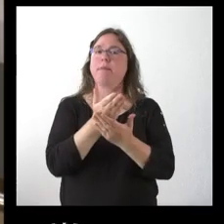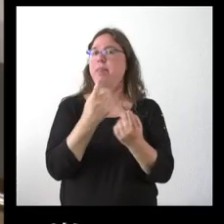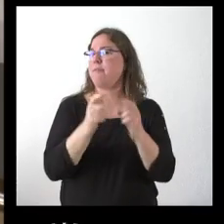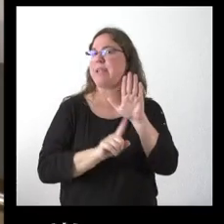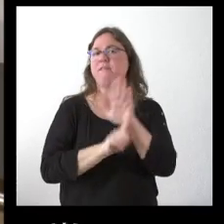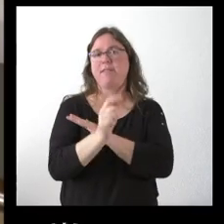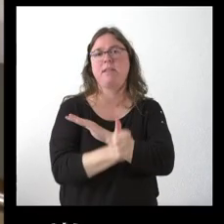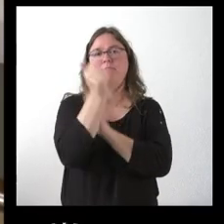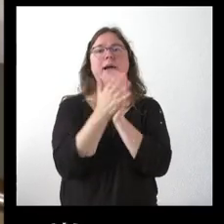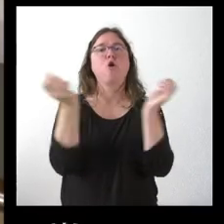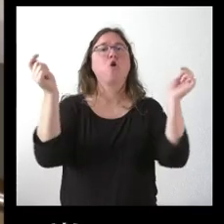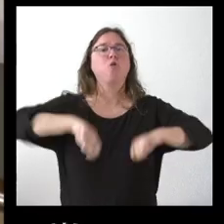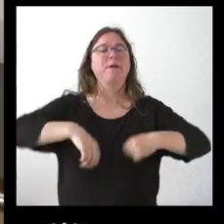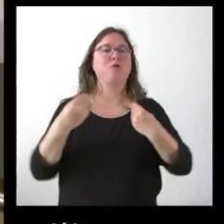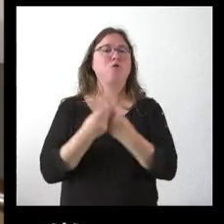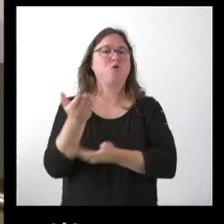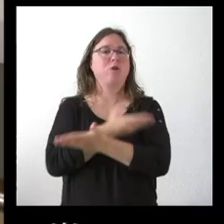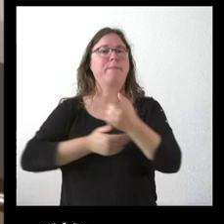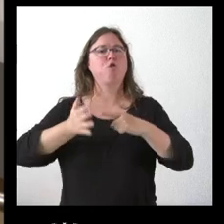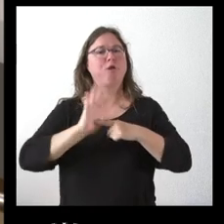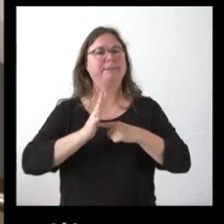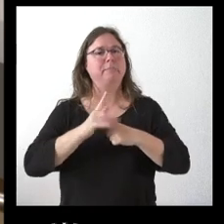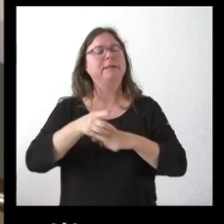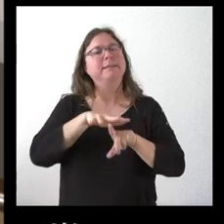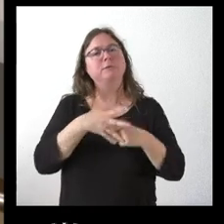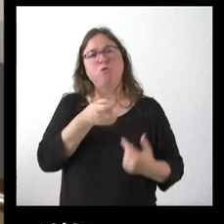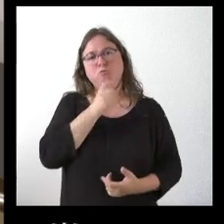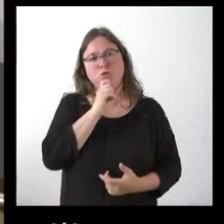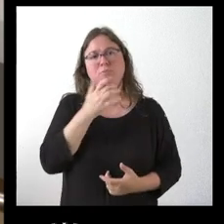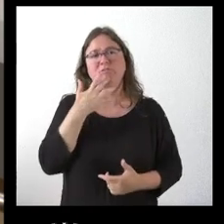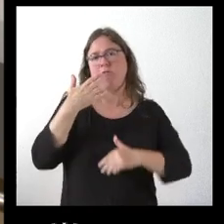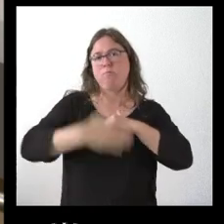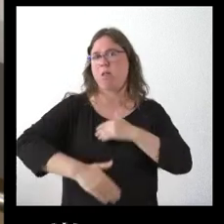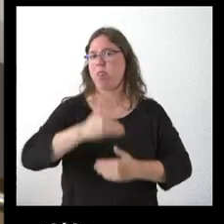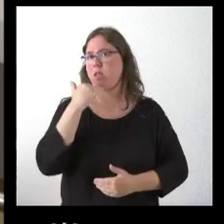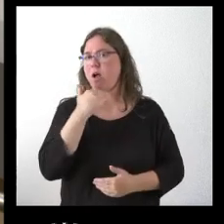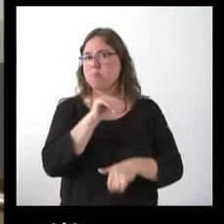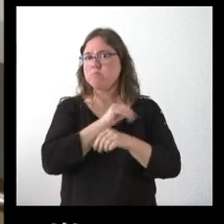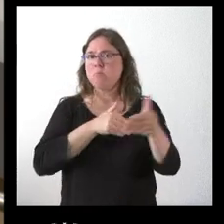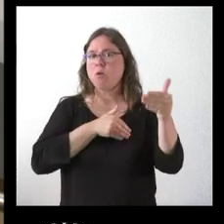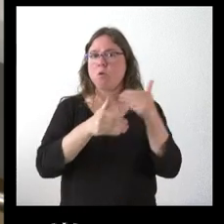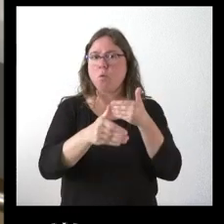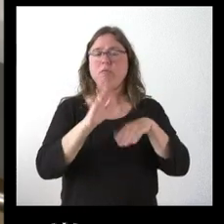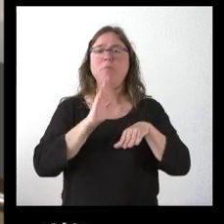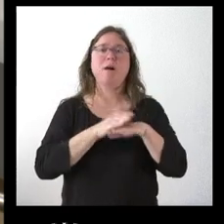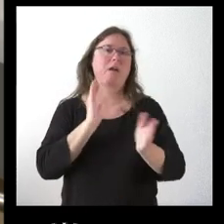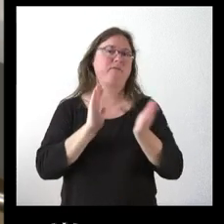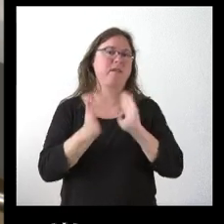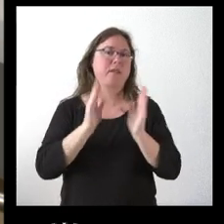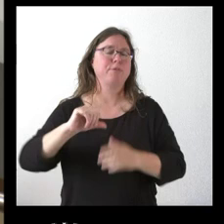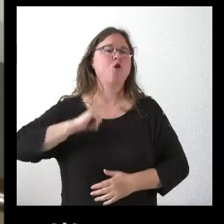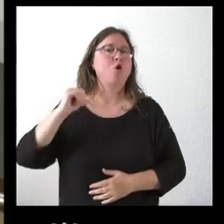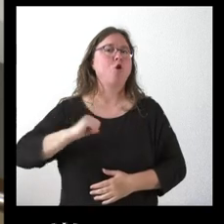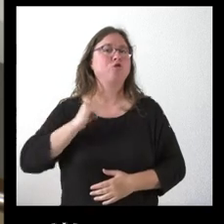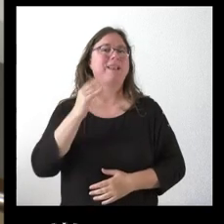convenio con Castilla-La Mancha. Quería saber cómo está esta situación, si hay algún plazo estimado cuando se pueda llevar a cabo para que reciban tratamiento en el hospital de